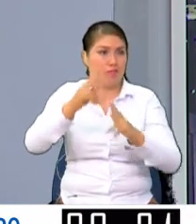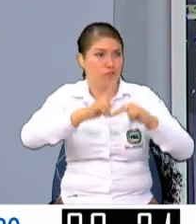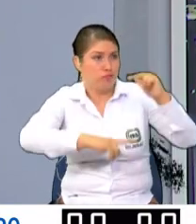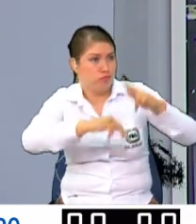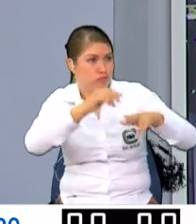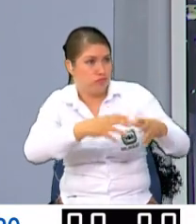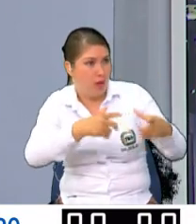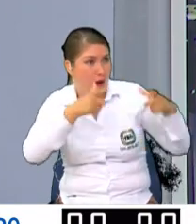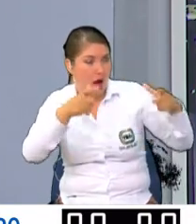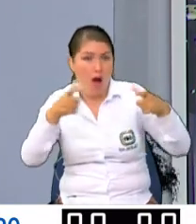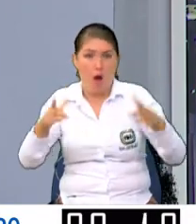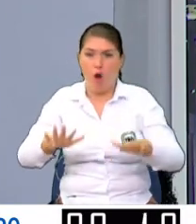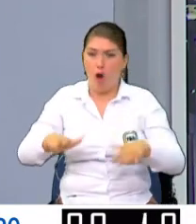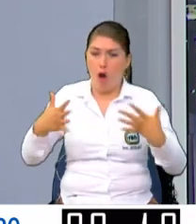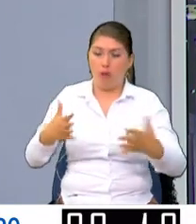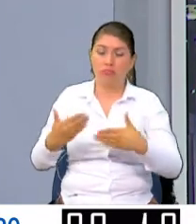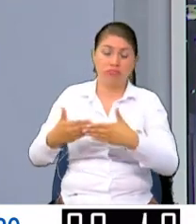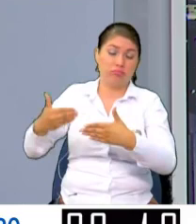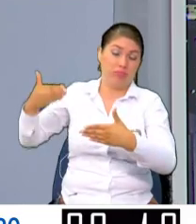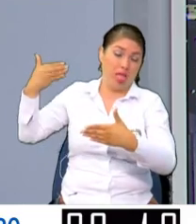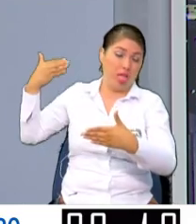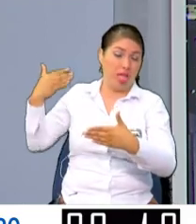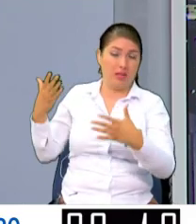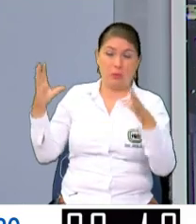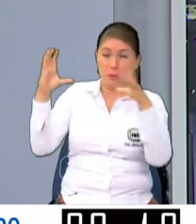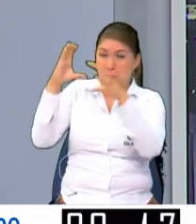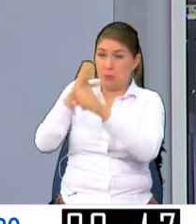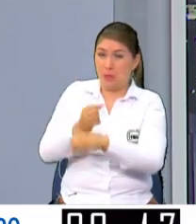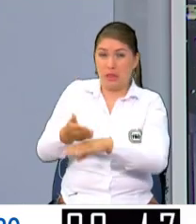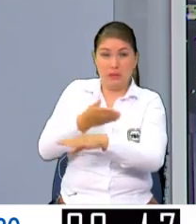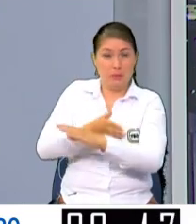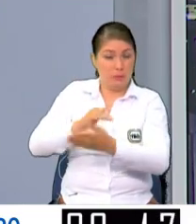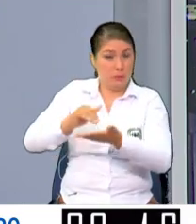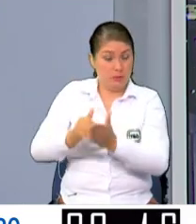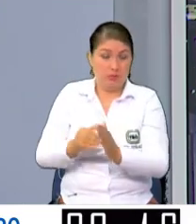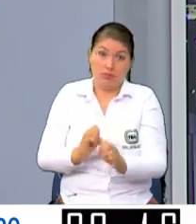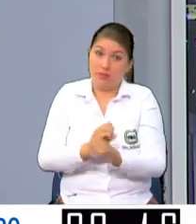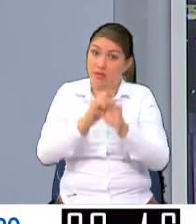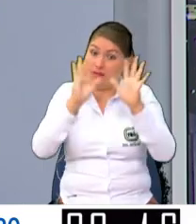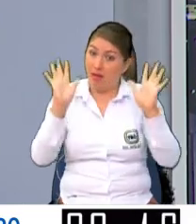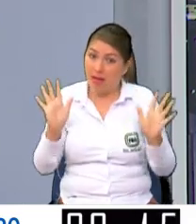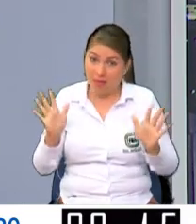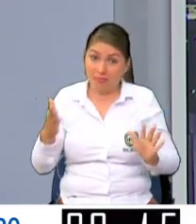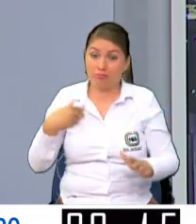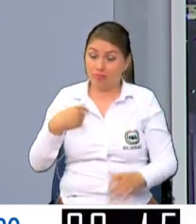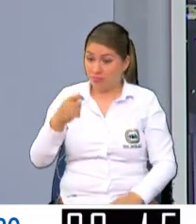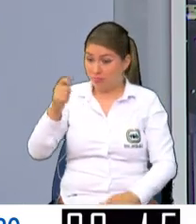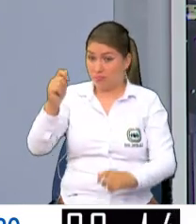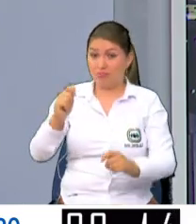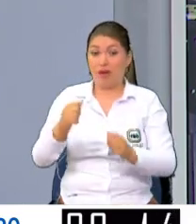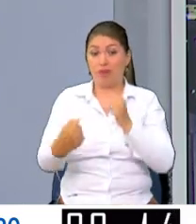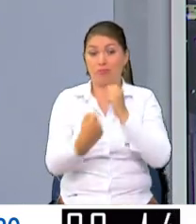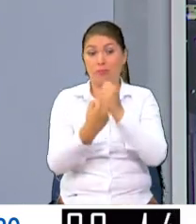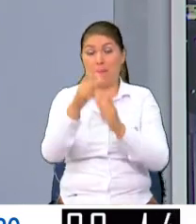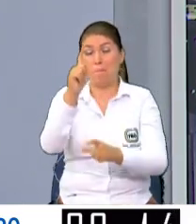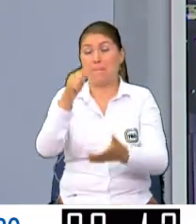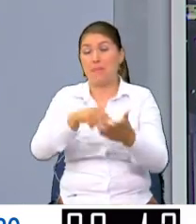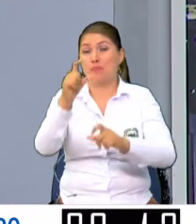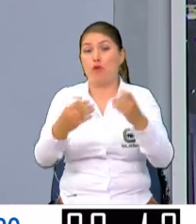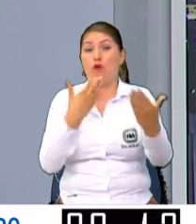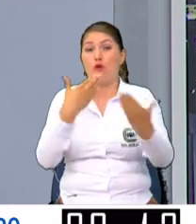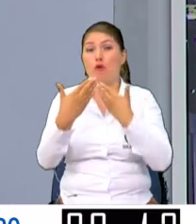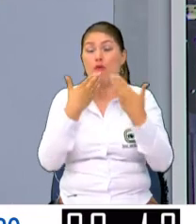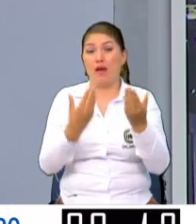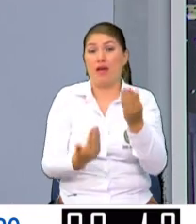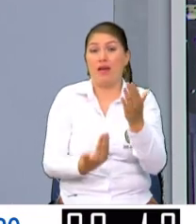de infraestructura como dejamos atrás todo ese pasado oscuro que hubo en la ciudad y desde luego que conseguí ese guiño de miles de personas que confían en